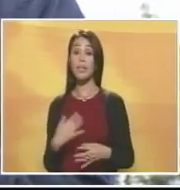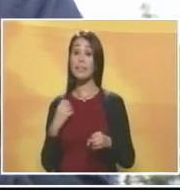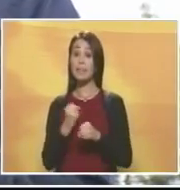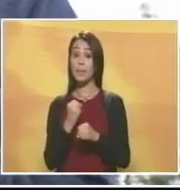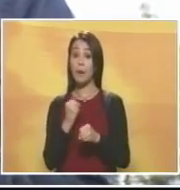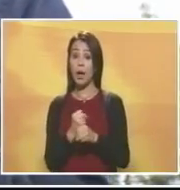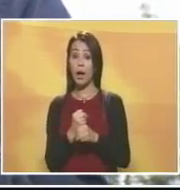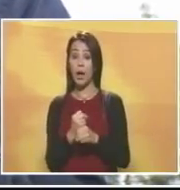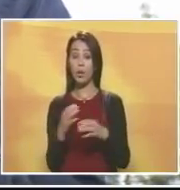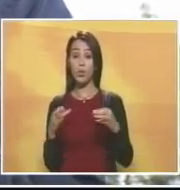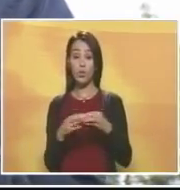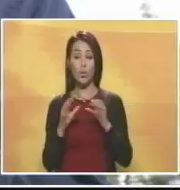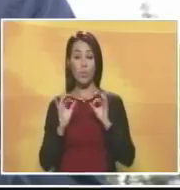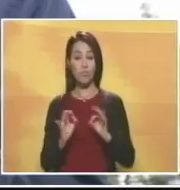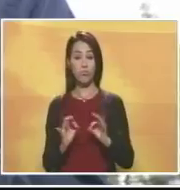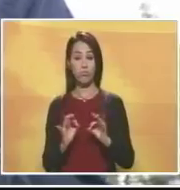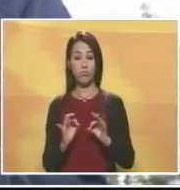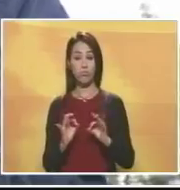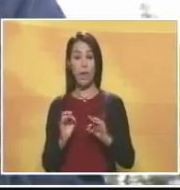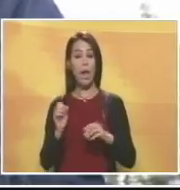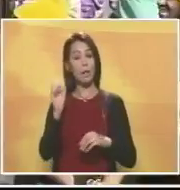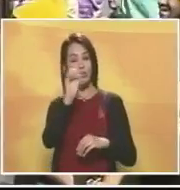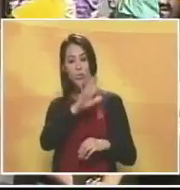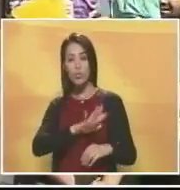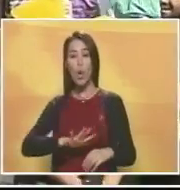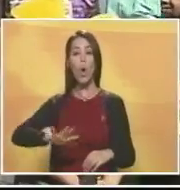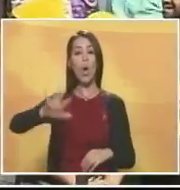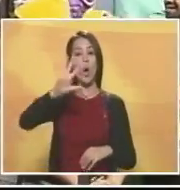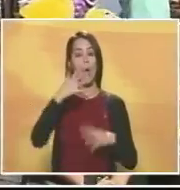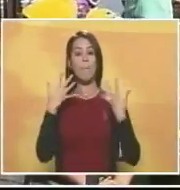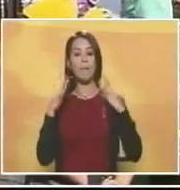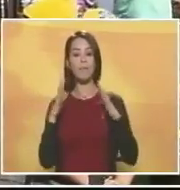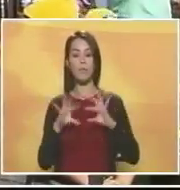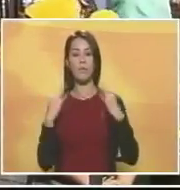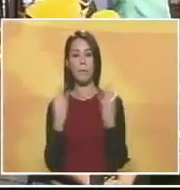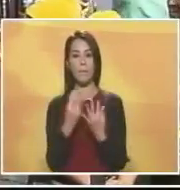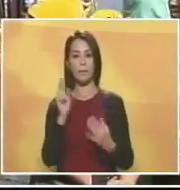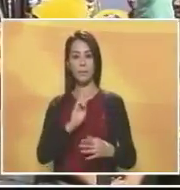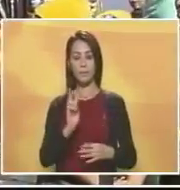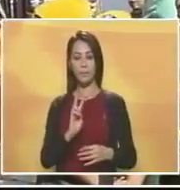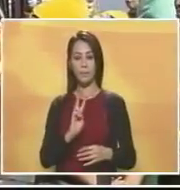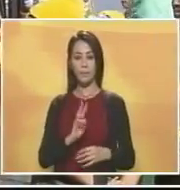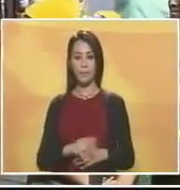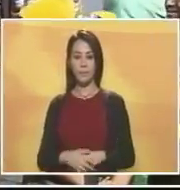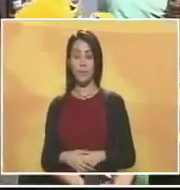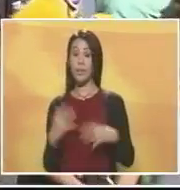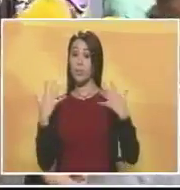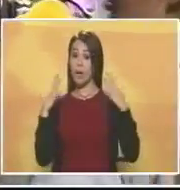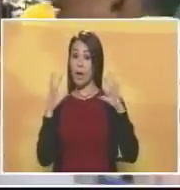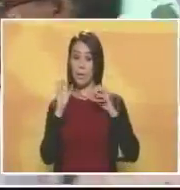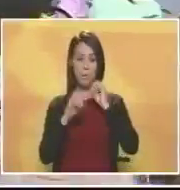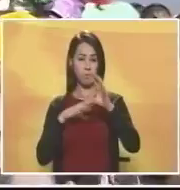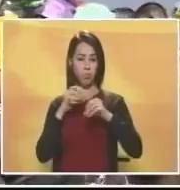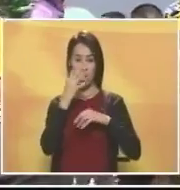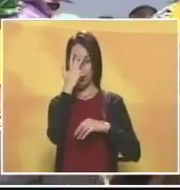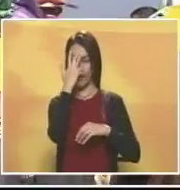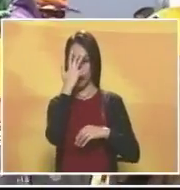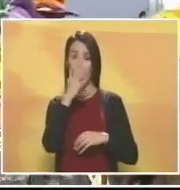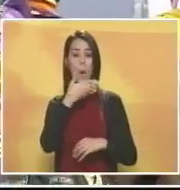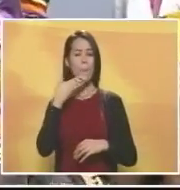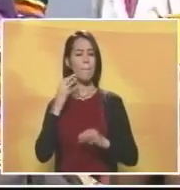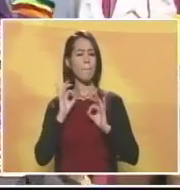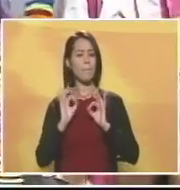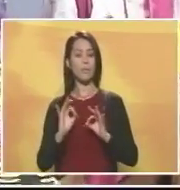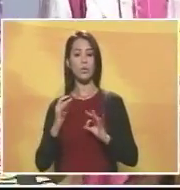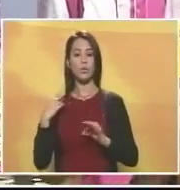dispositivo que aplicamos en todo el país para el disfrute de la familia venezolana de estos carnavales que han sido los mejores